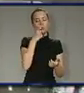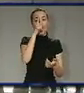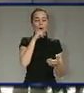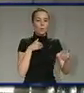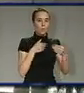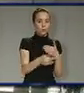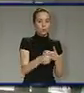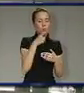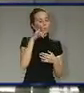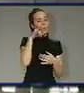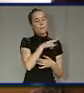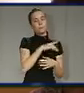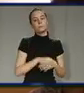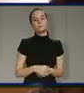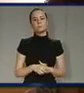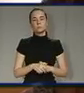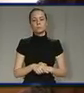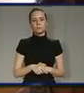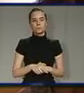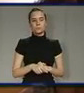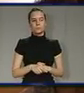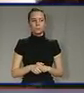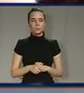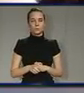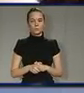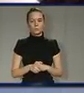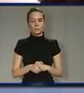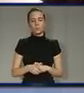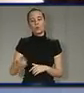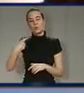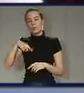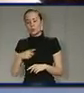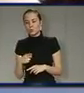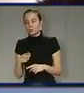años... ...no va a ser ni adecuado ni bueno. El Gobierno no ha analizado suficientemente bien...